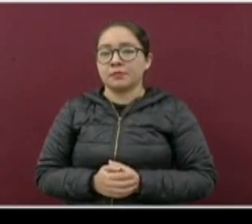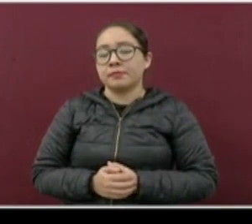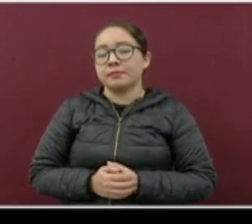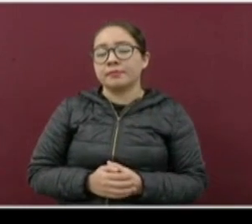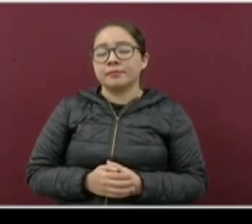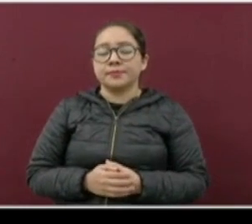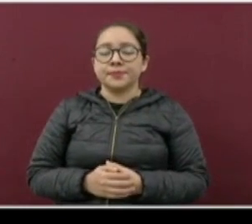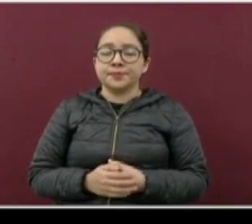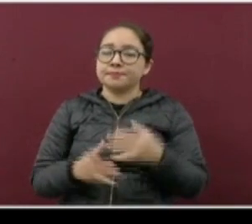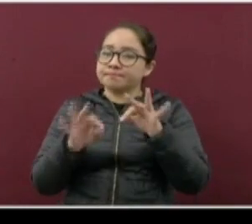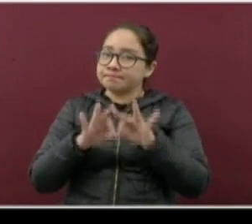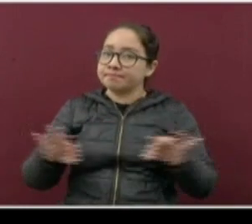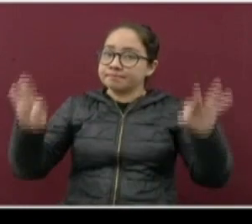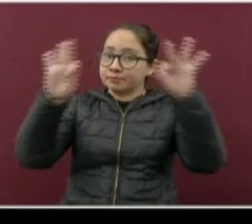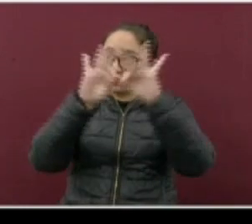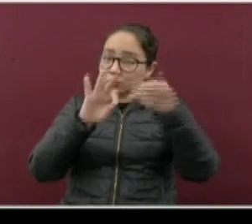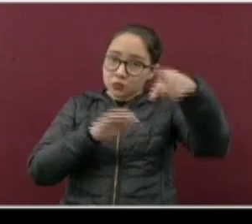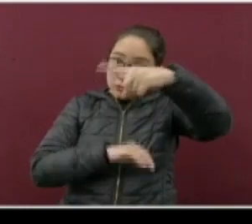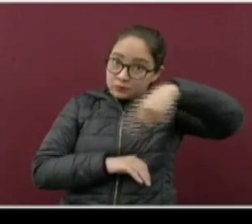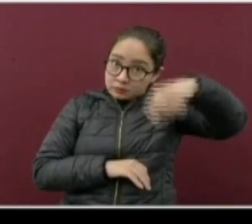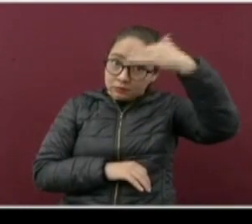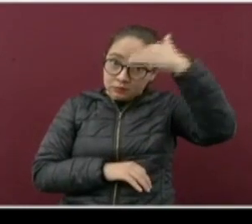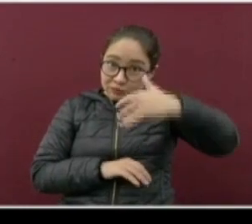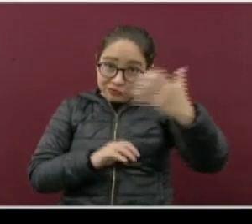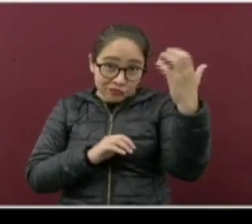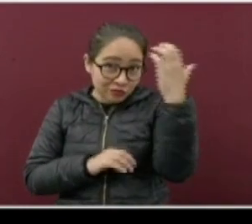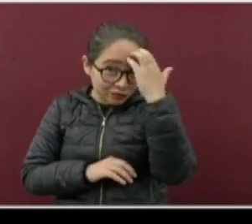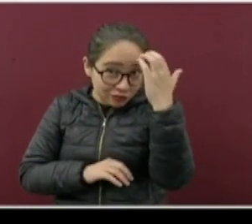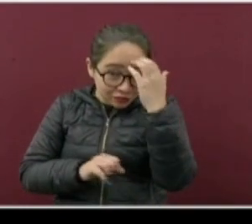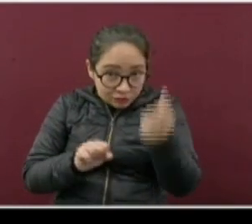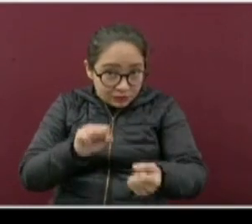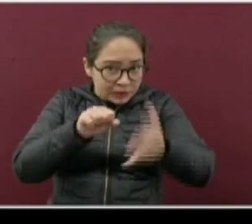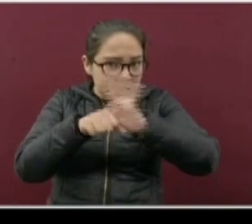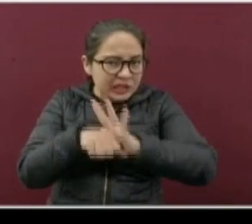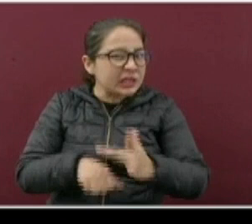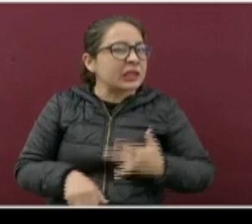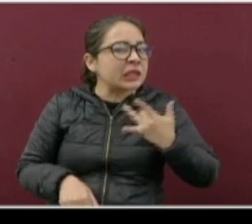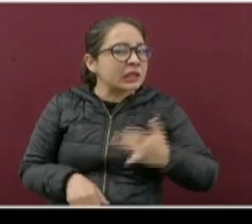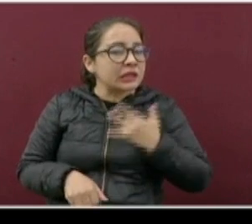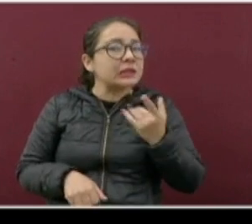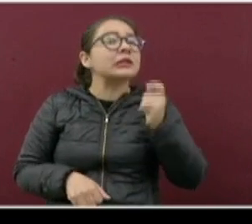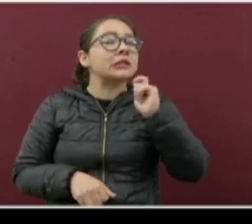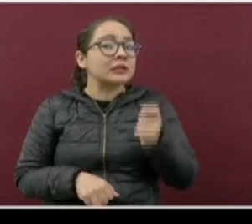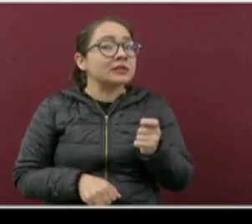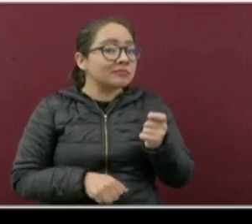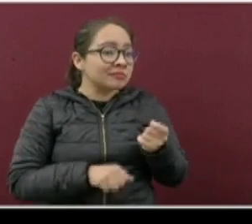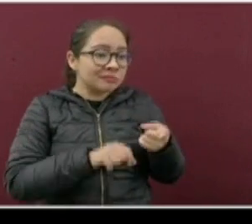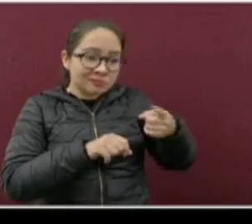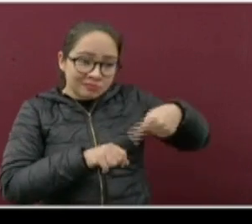que estén atentos a los síntomas que están presentando las personas que se infectan,